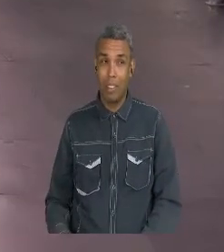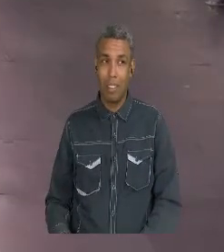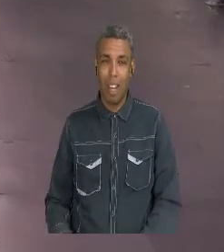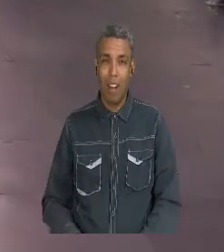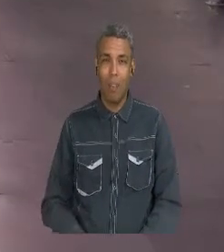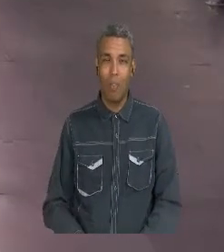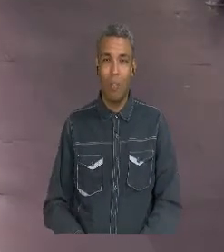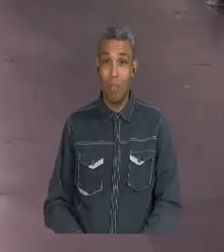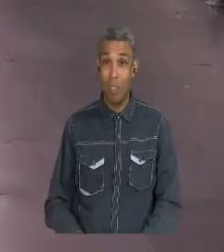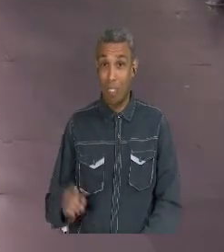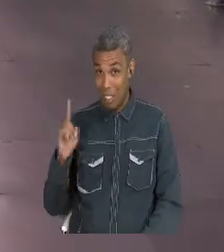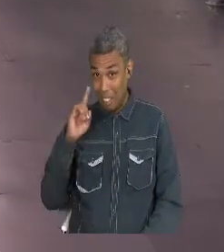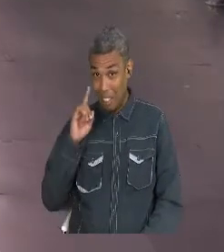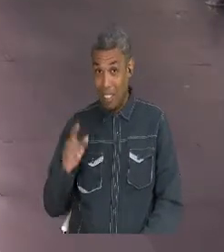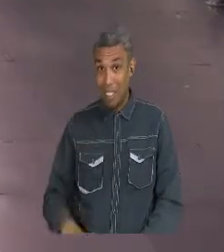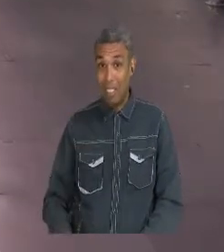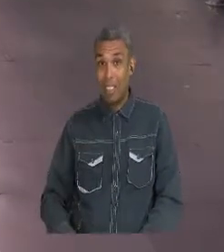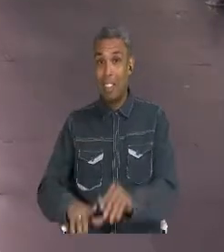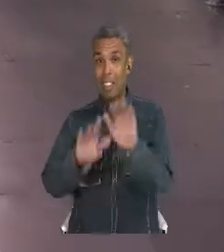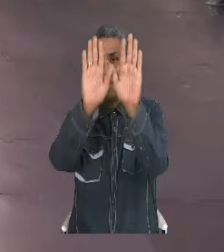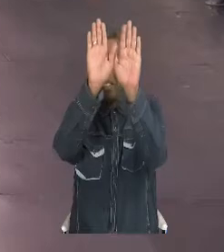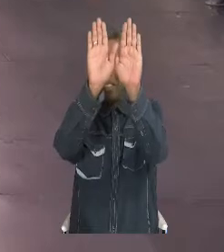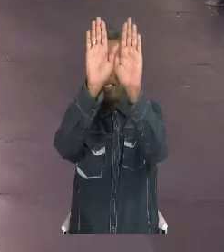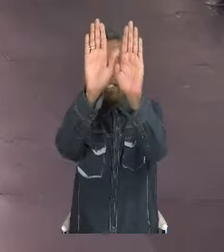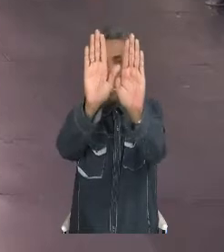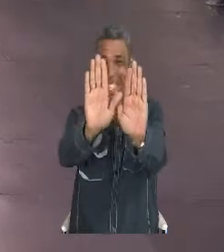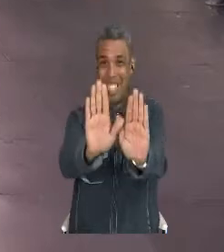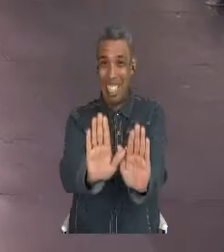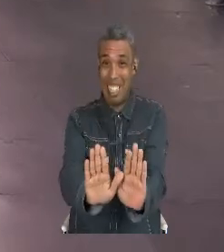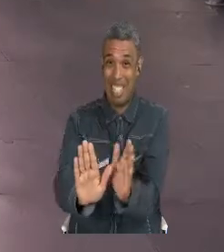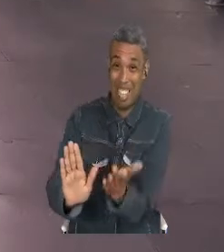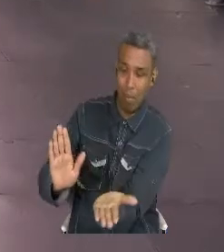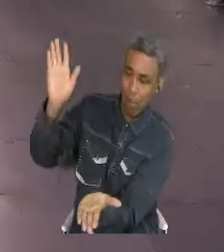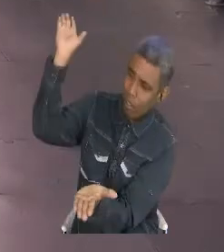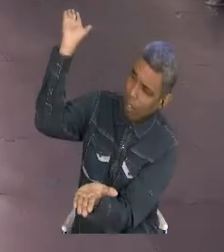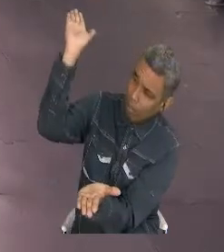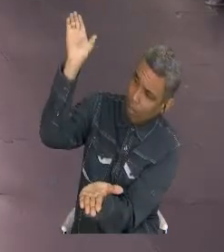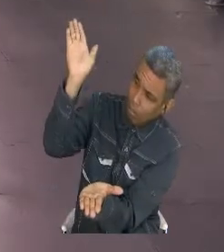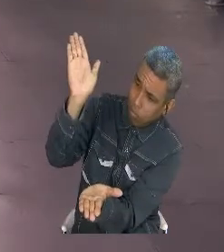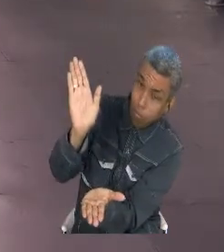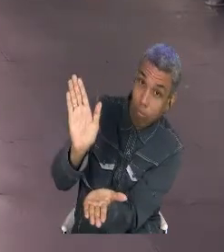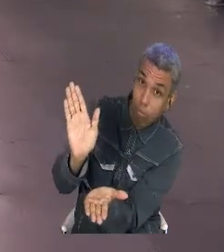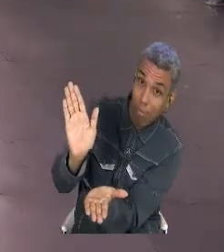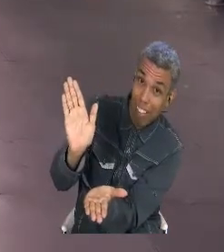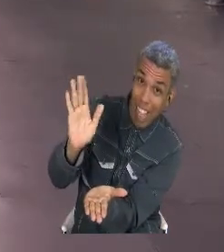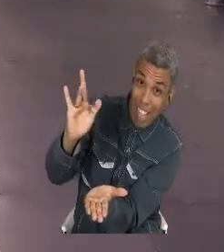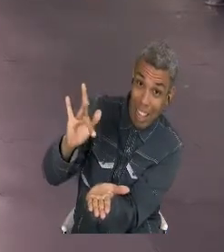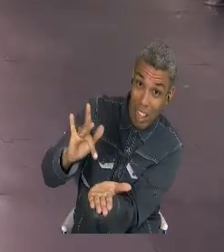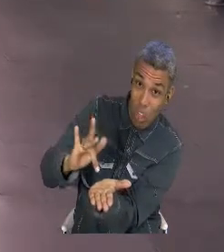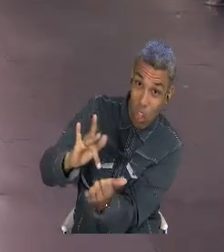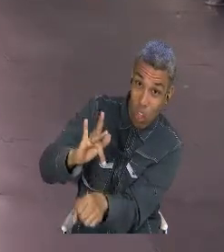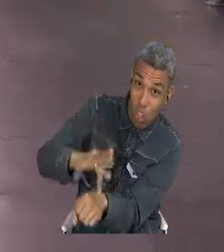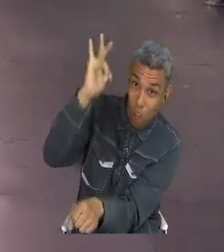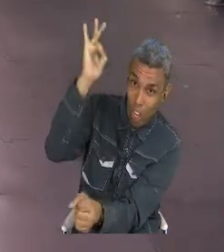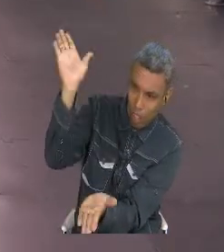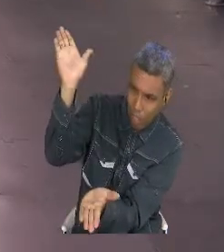repeticiones, prácticamente para arrancar una serie de menos a más. ¿Listo? Muy bien. 3,